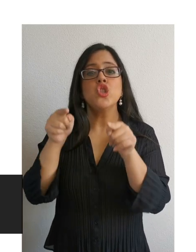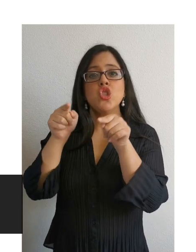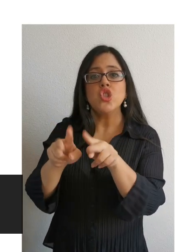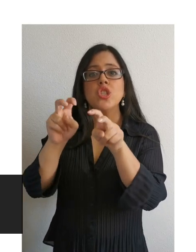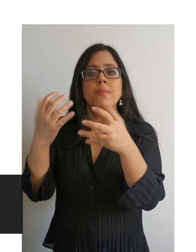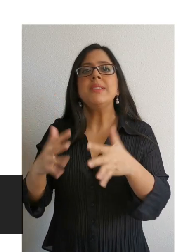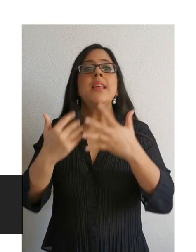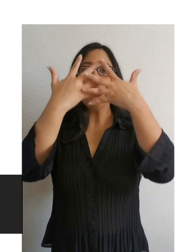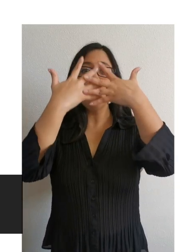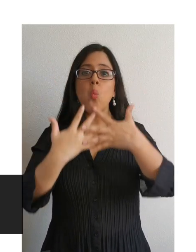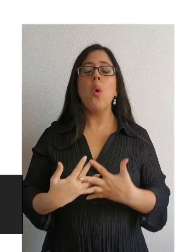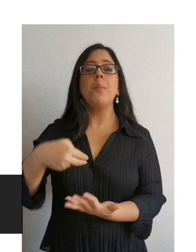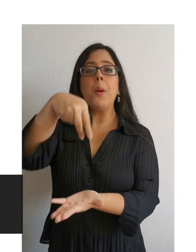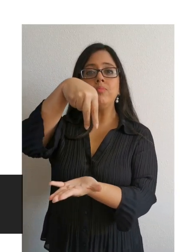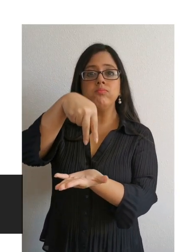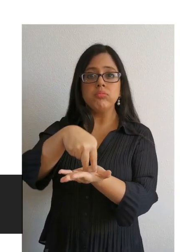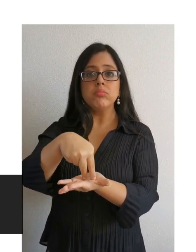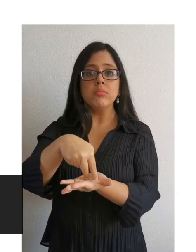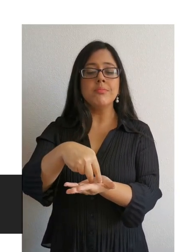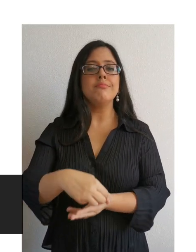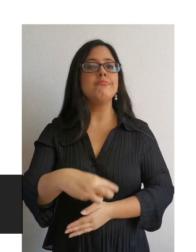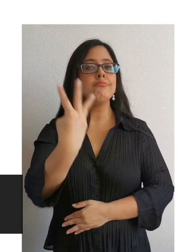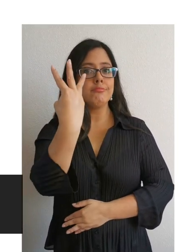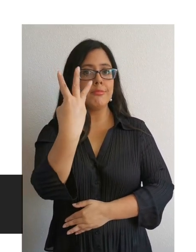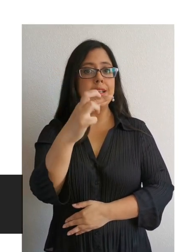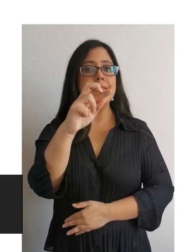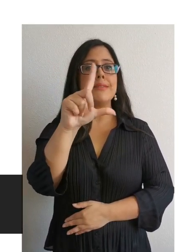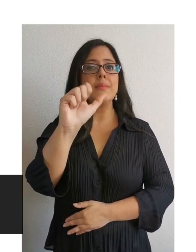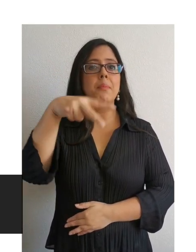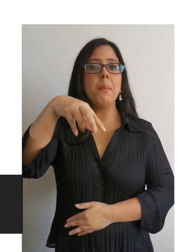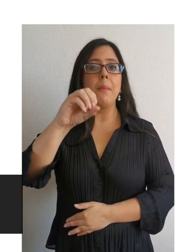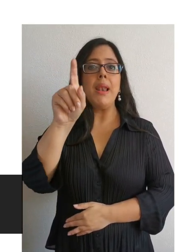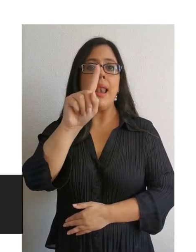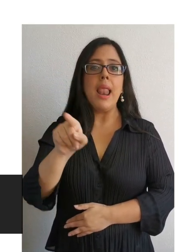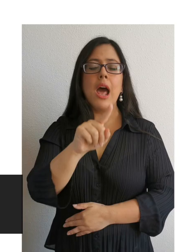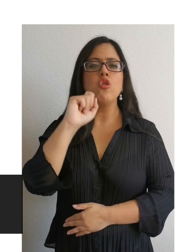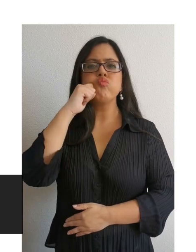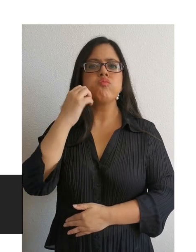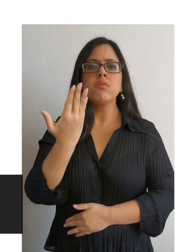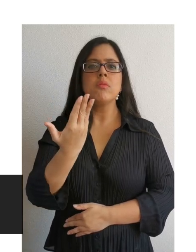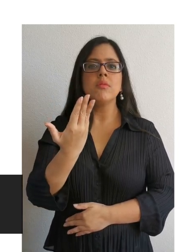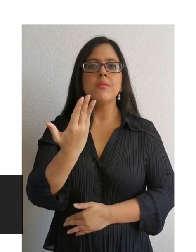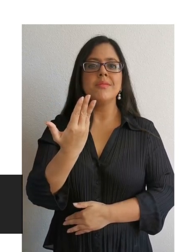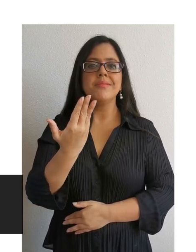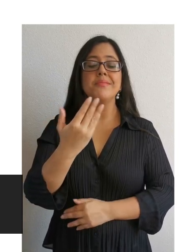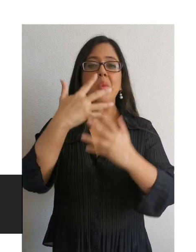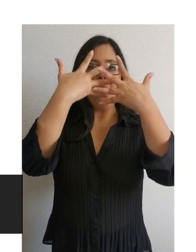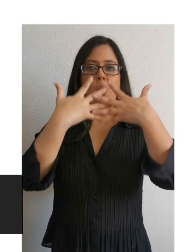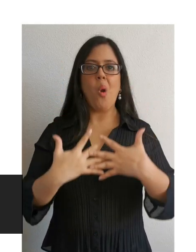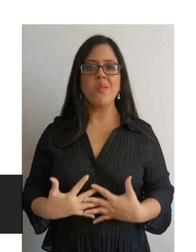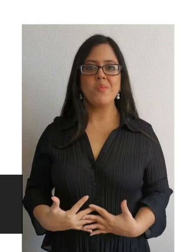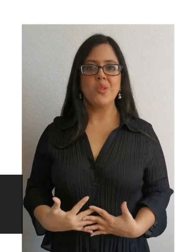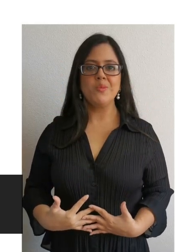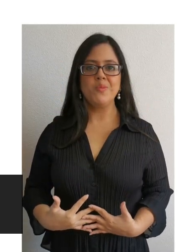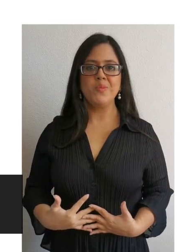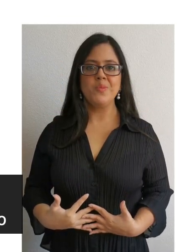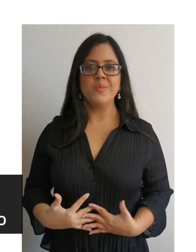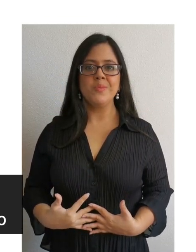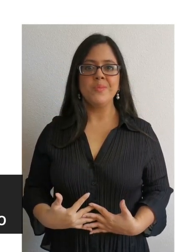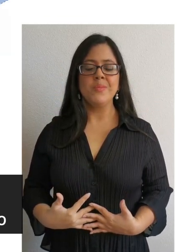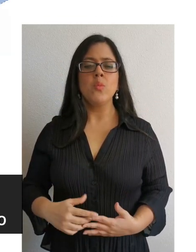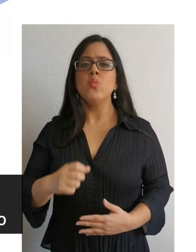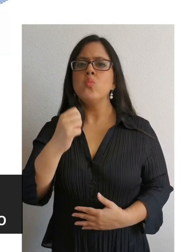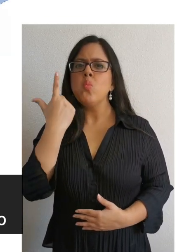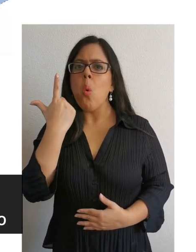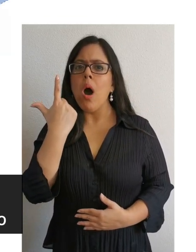en base a la posición anatómica, se trazan 3 planos imaginarios que se denominan como planos corporales.